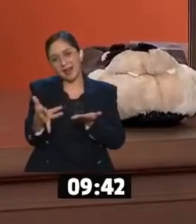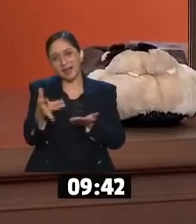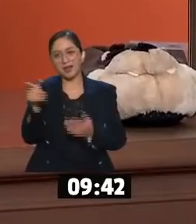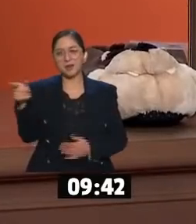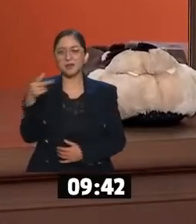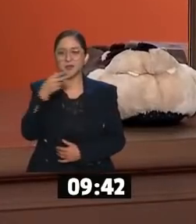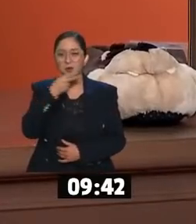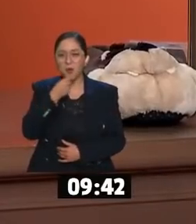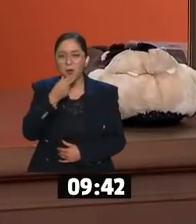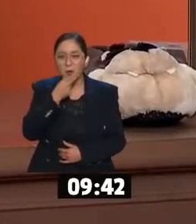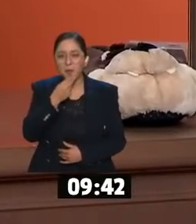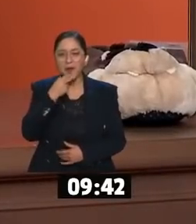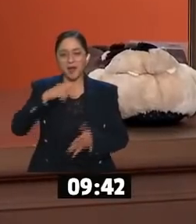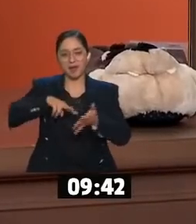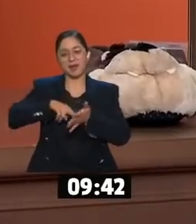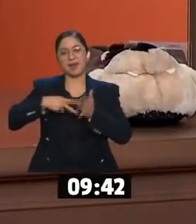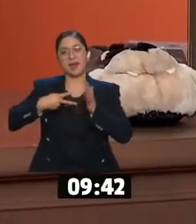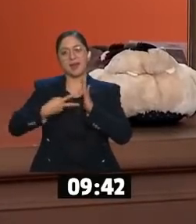Your Backline,